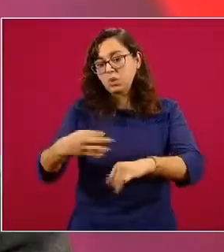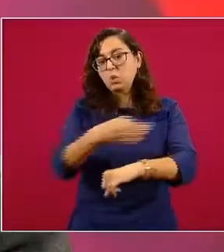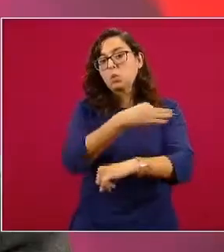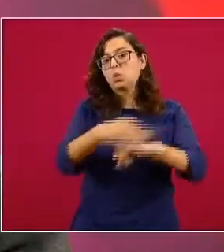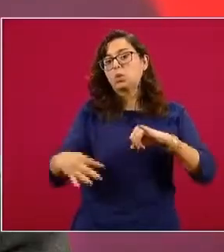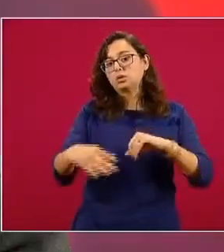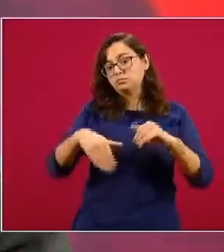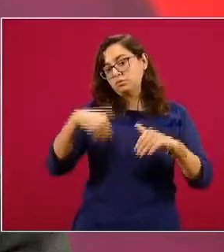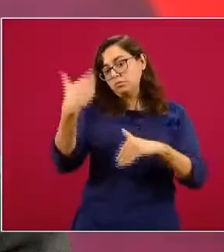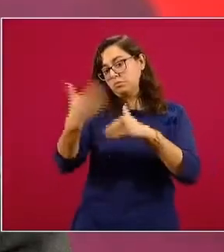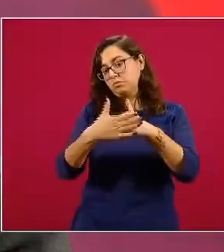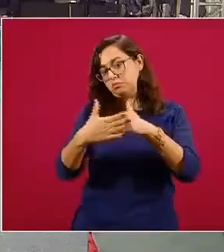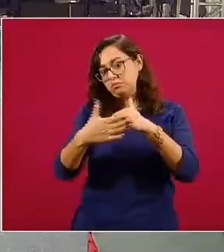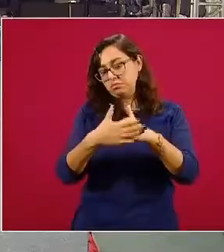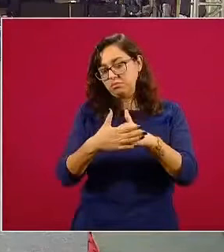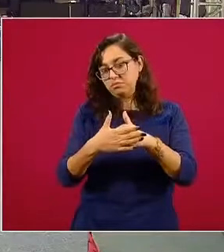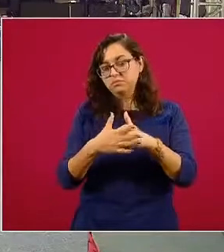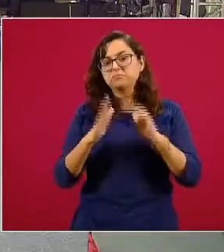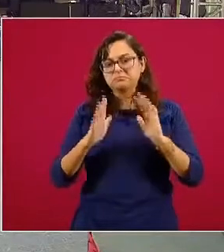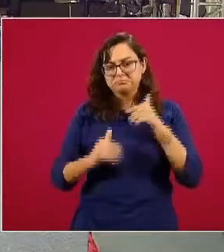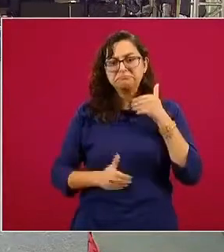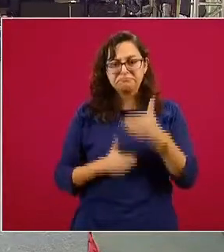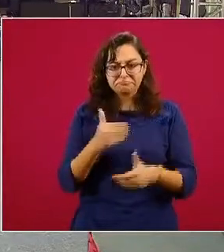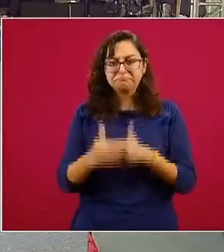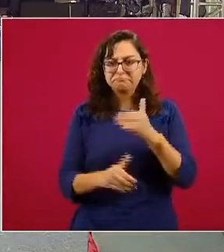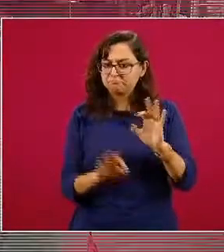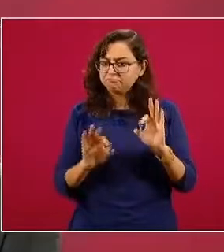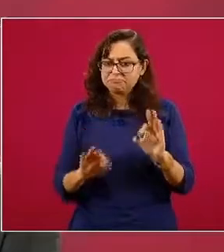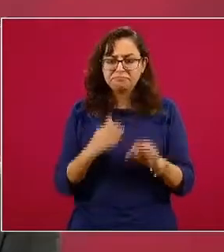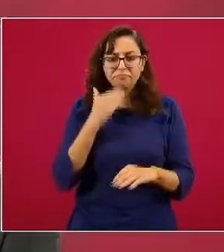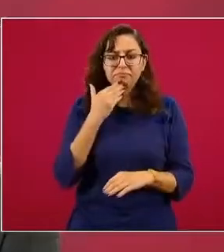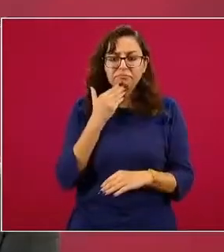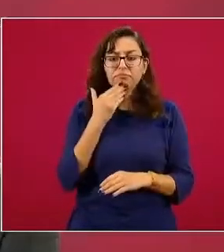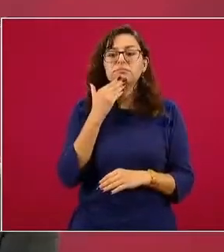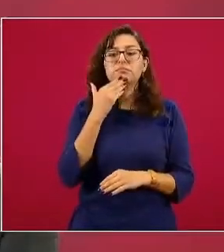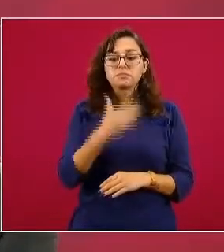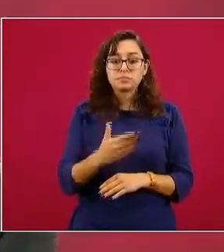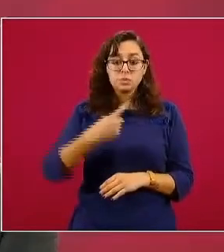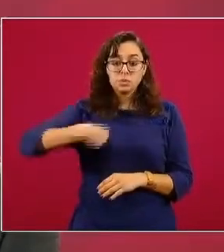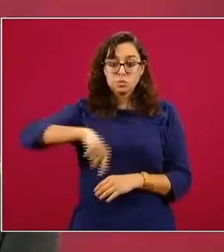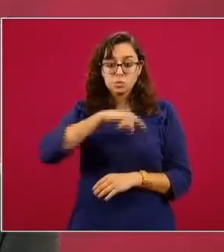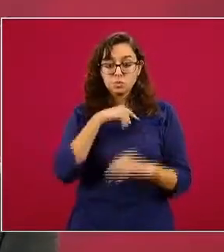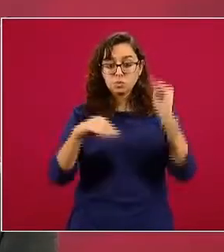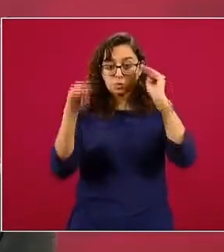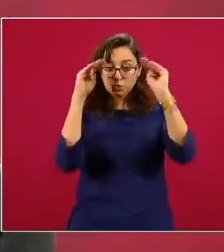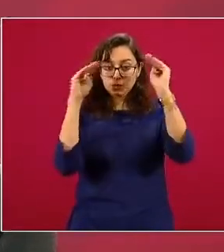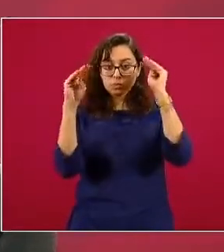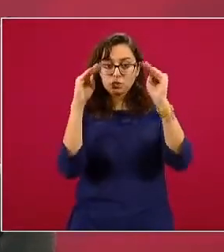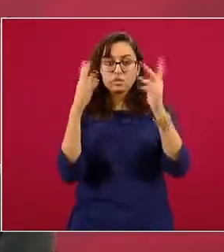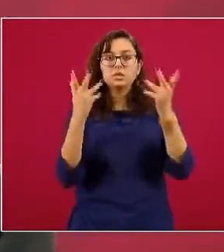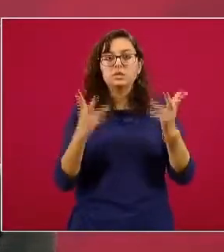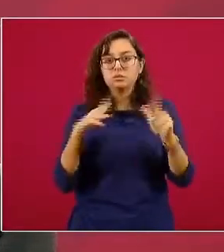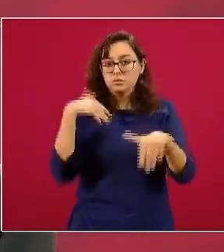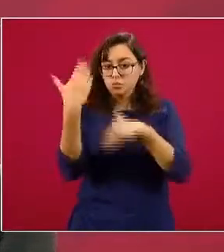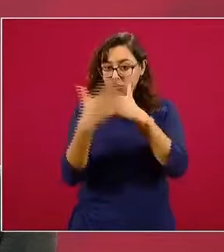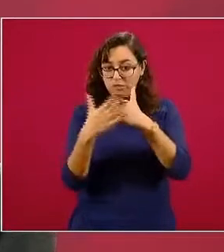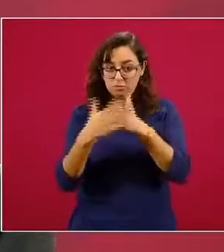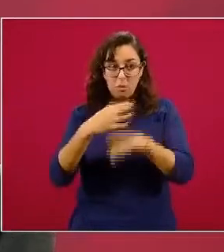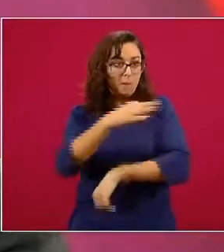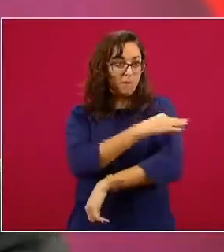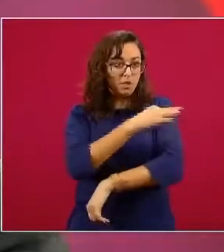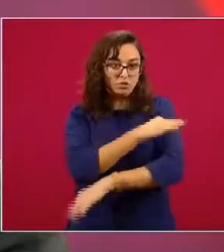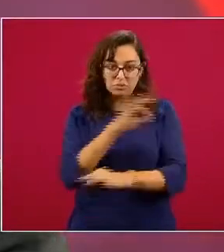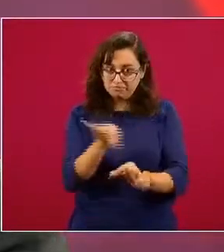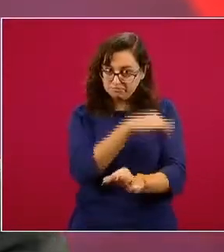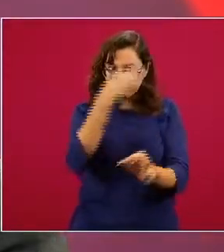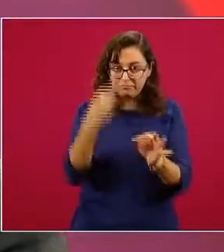se tengan de los estudios. Entonces vamos bien en ese sentido, y tenemos la expectativa de que seremos de los primeros países del mundo que va a